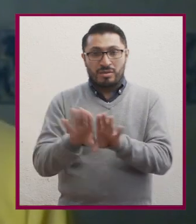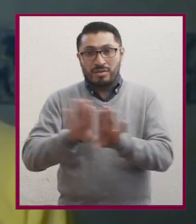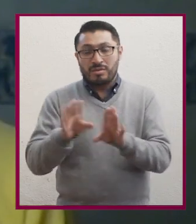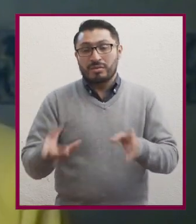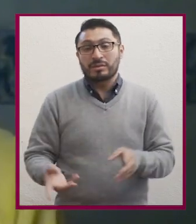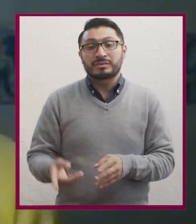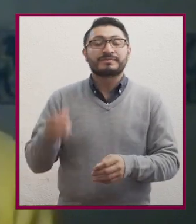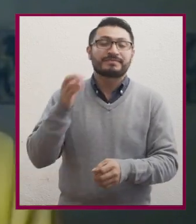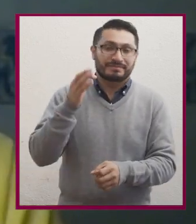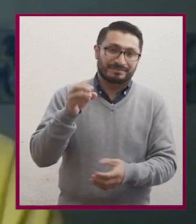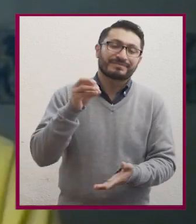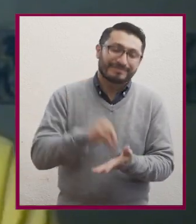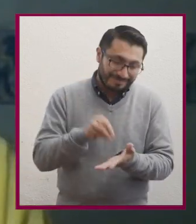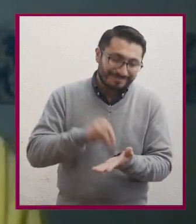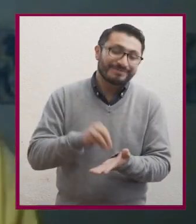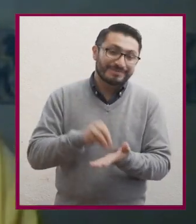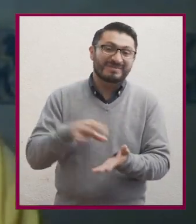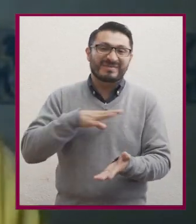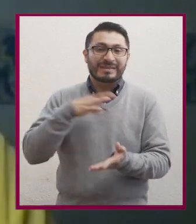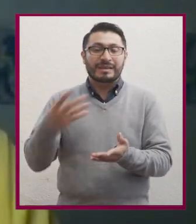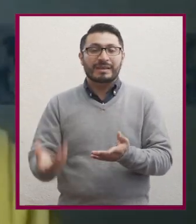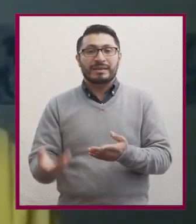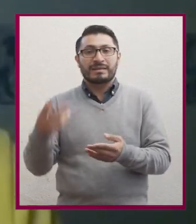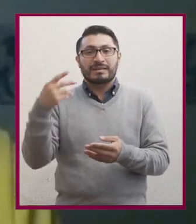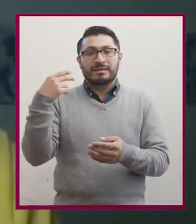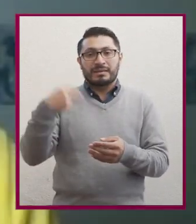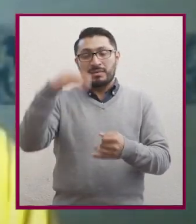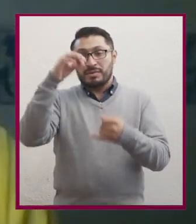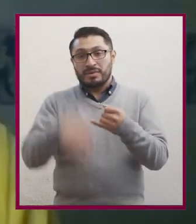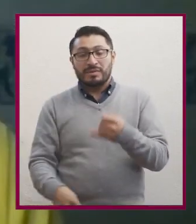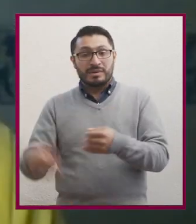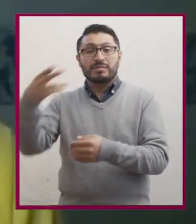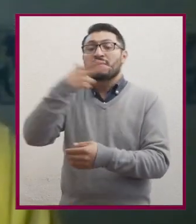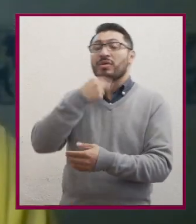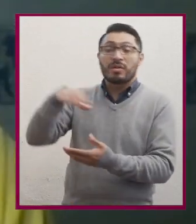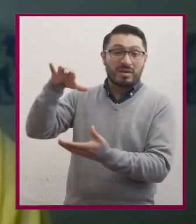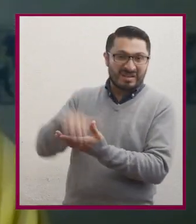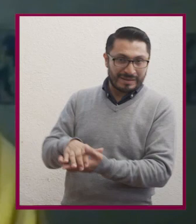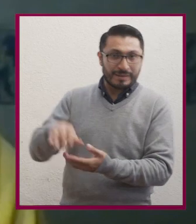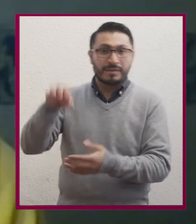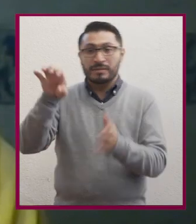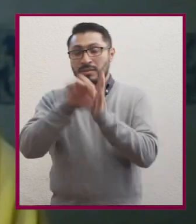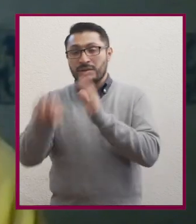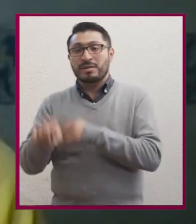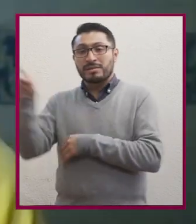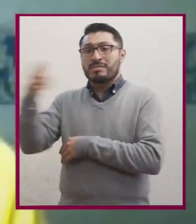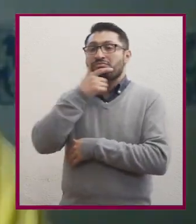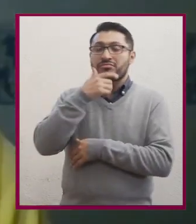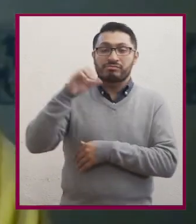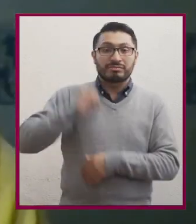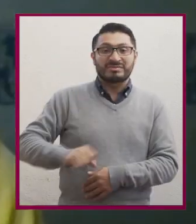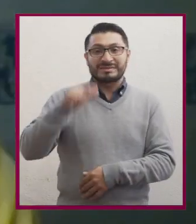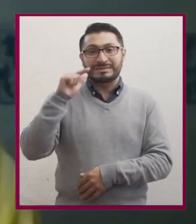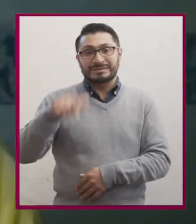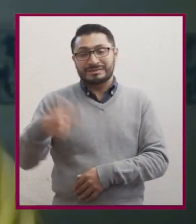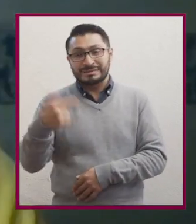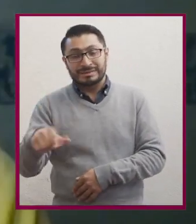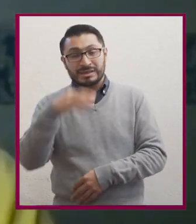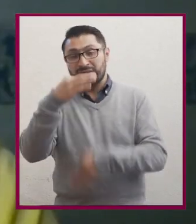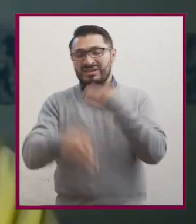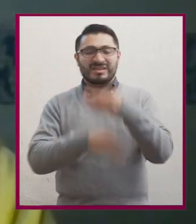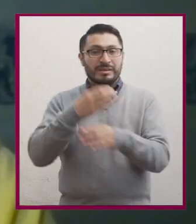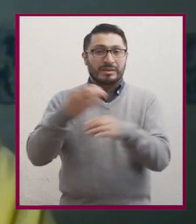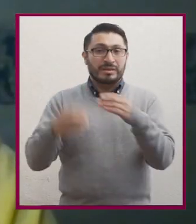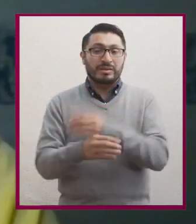que actualmente todavía adquieren el apellido del marido cuando se casan. Por ejemplo, en Inglaterra, en el siglo XII, todas las posesiones que una